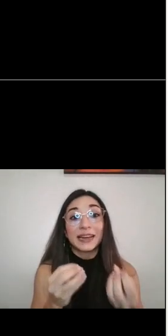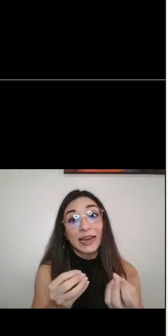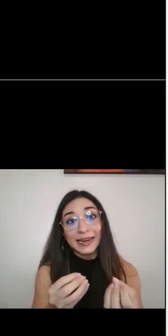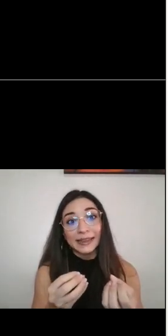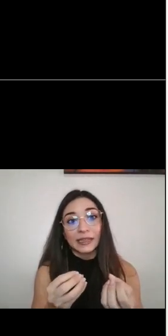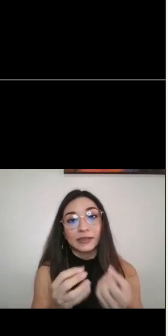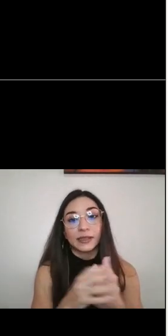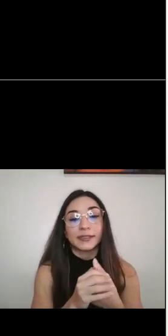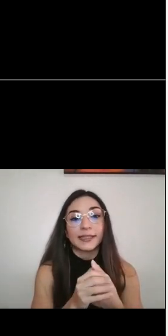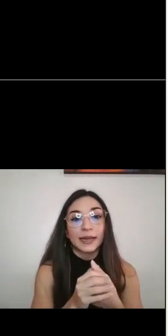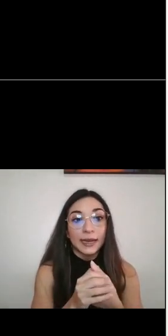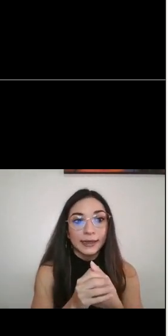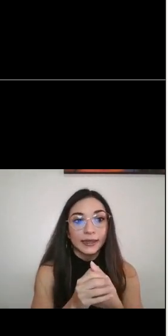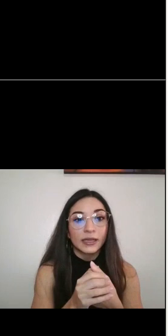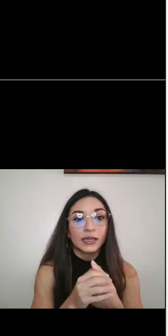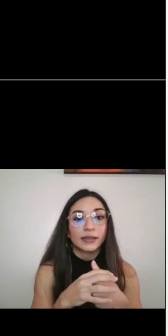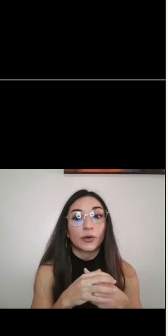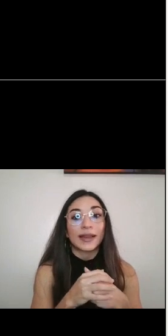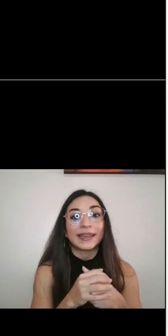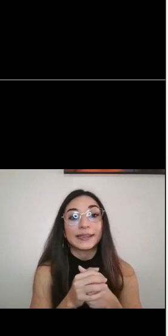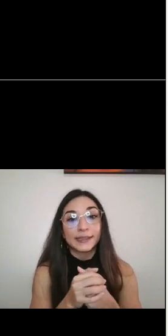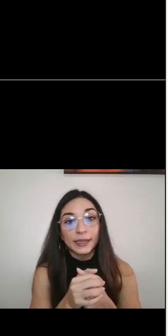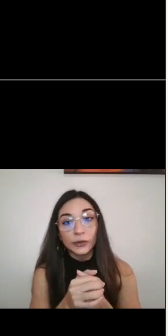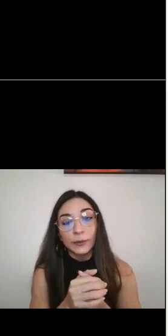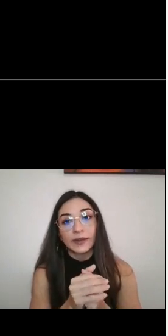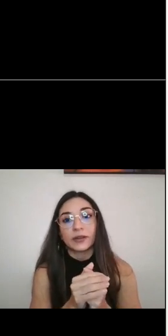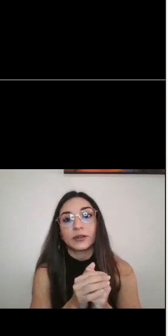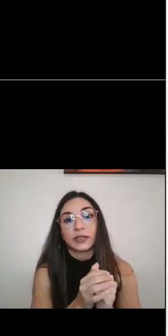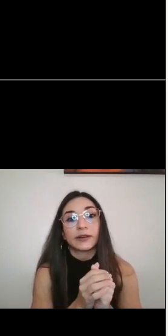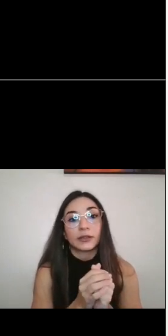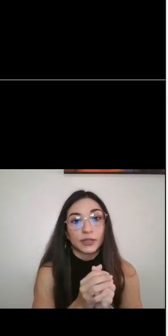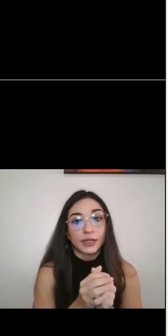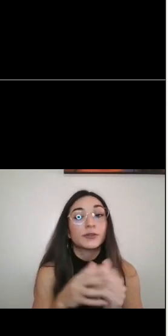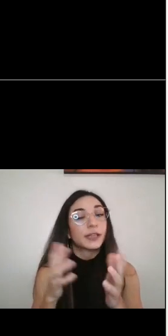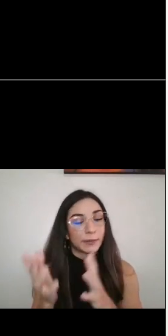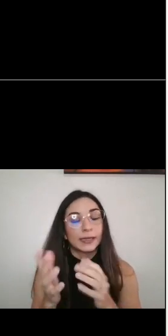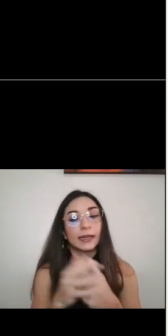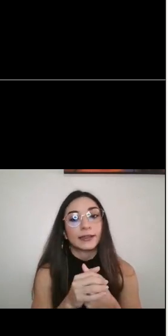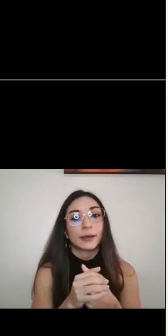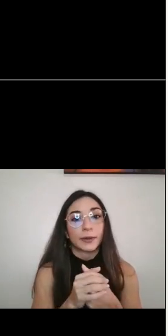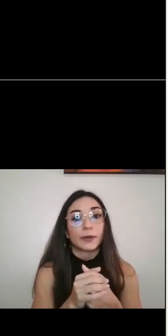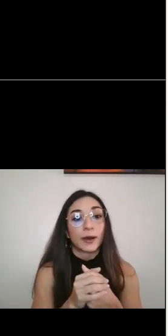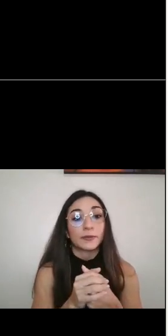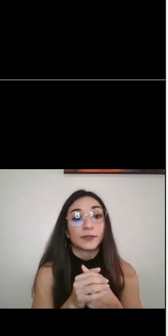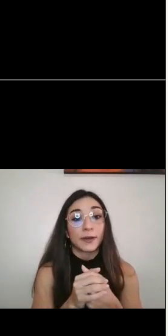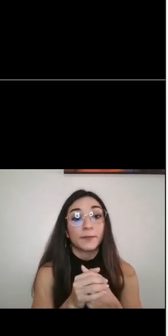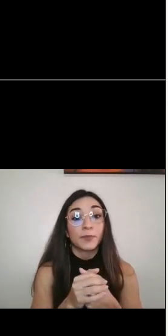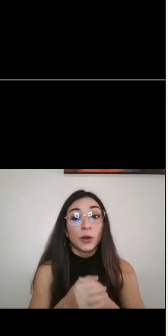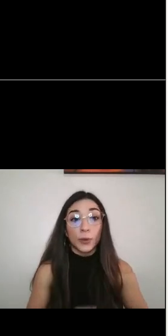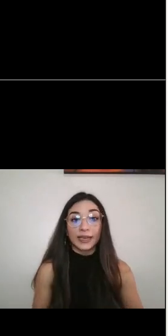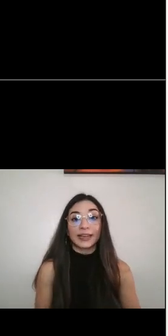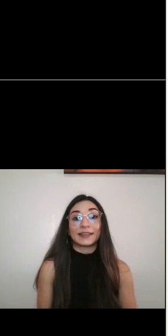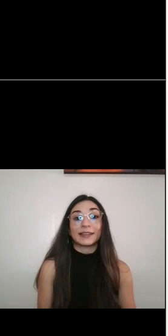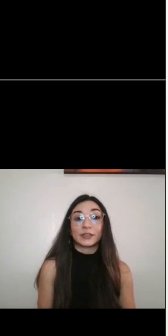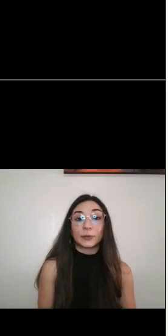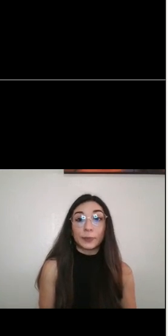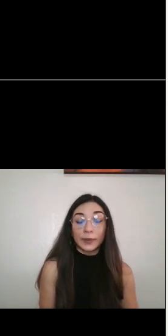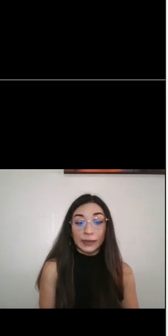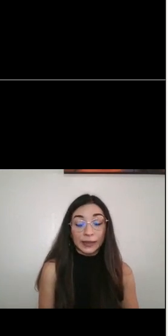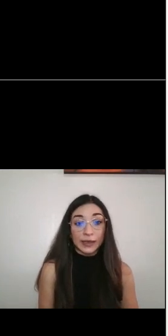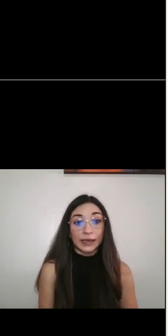estar alerta ante cualquier signo de pérdida auditiva en los niños, que más adelante también lo vamos a ver, porque la